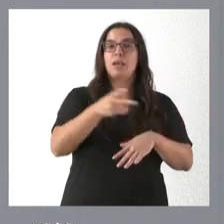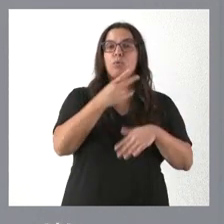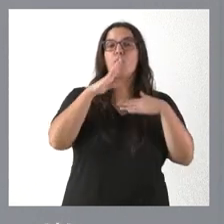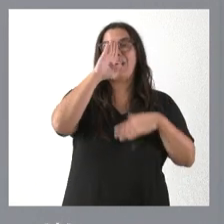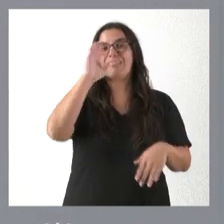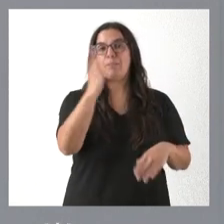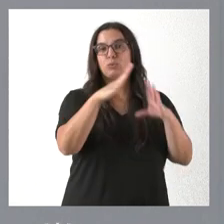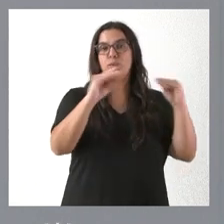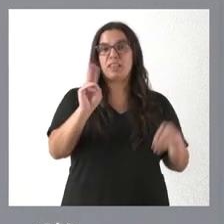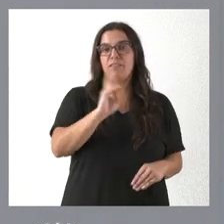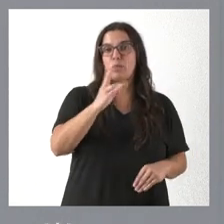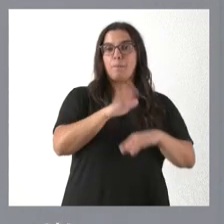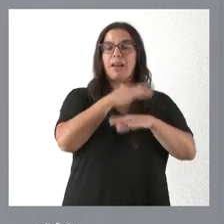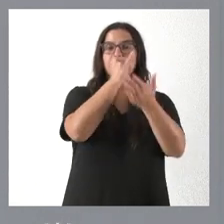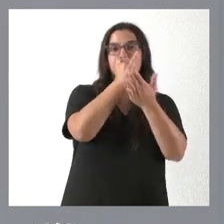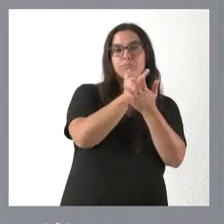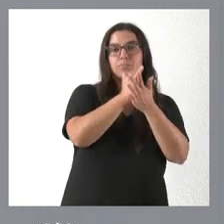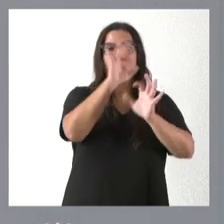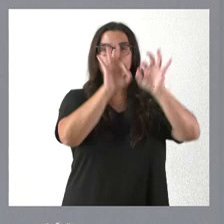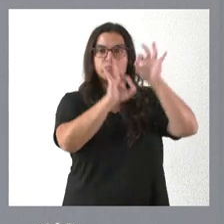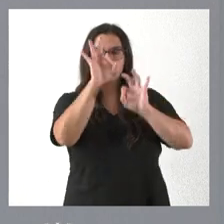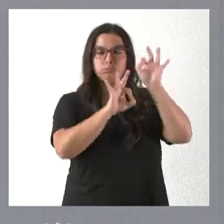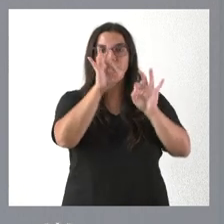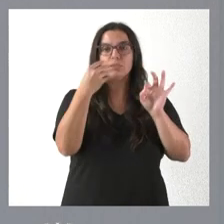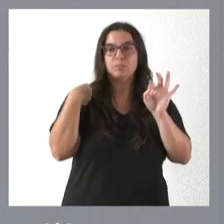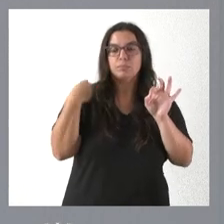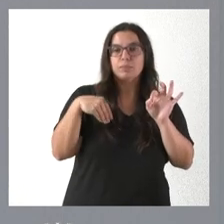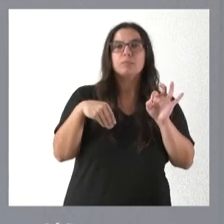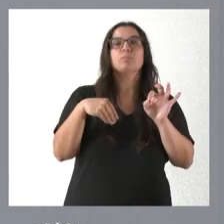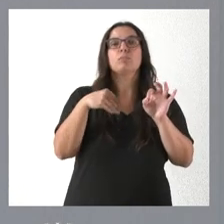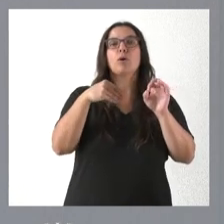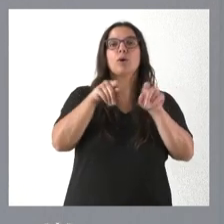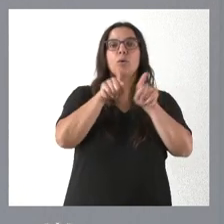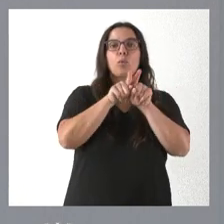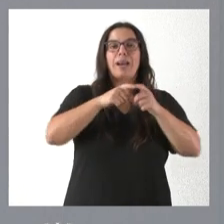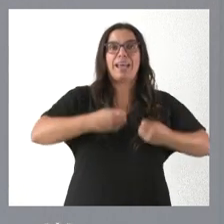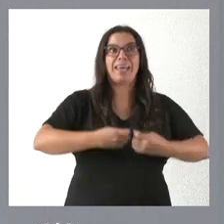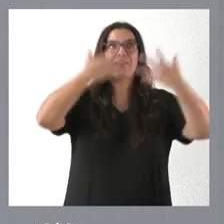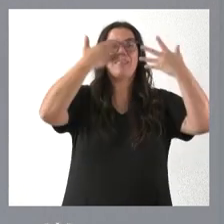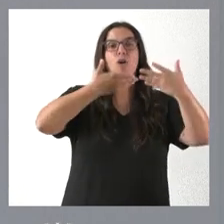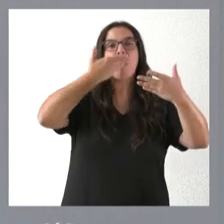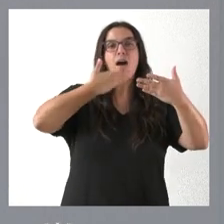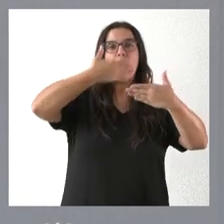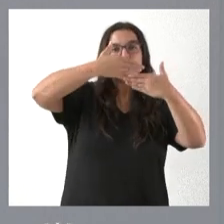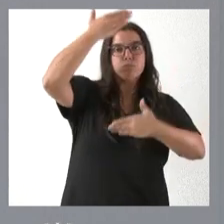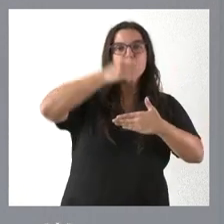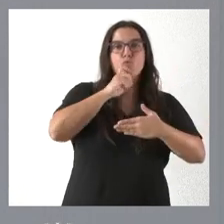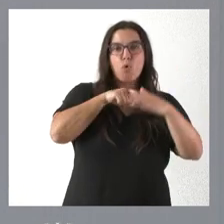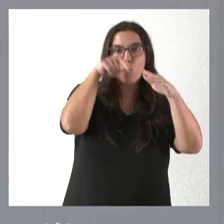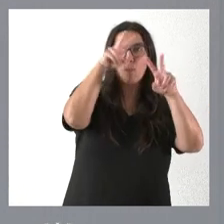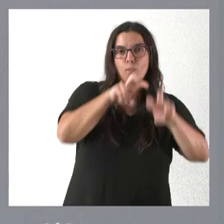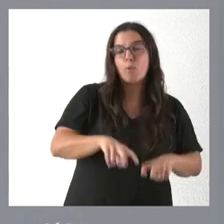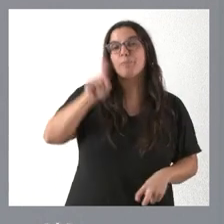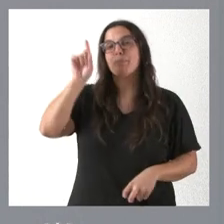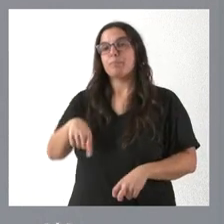para ensayos y calibraciones sobre productos de lanas minerales para aislamiento térmico en edificación y 20.000 euros al laboratorio de